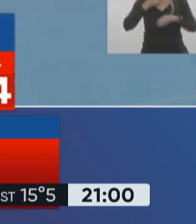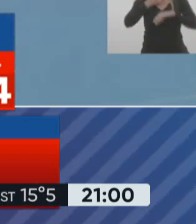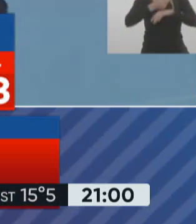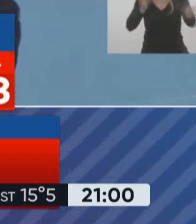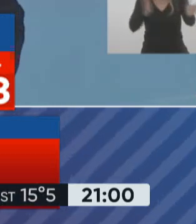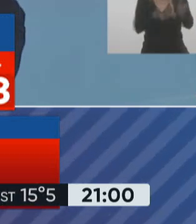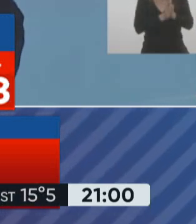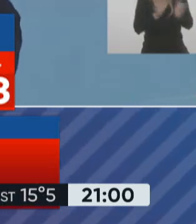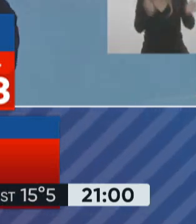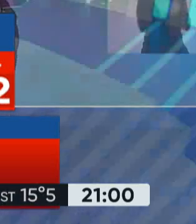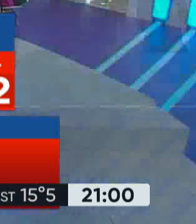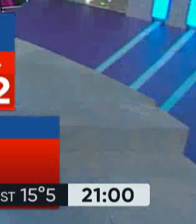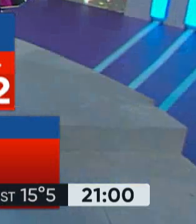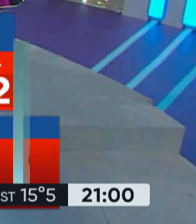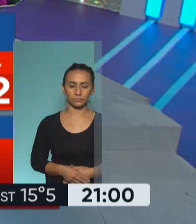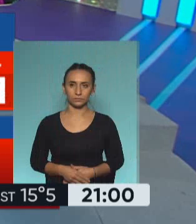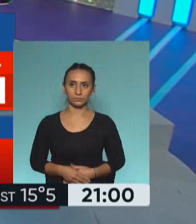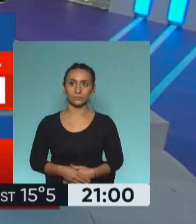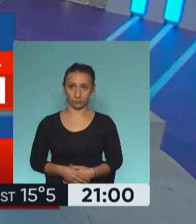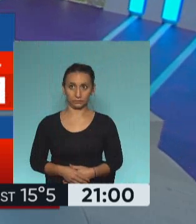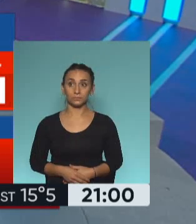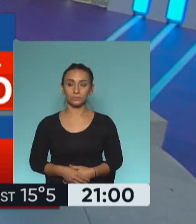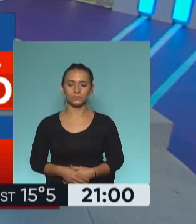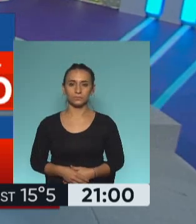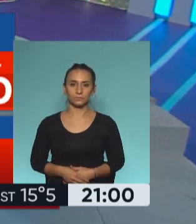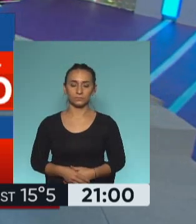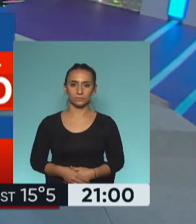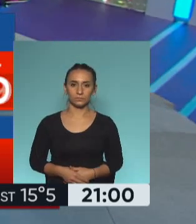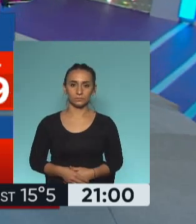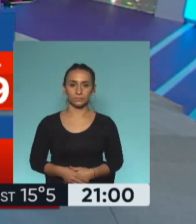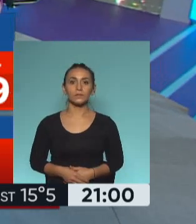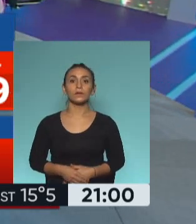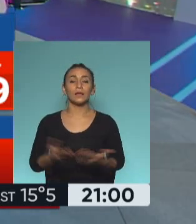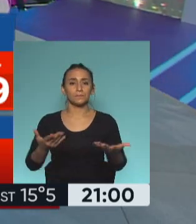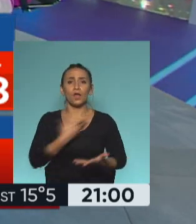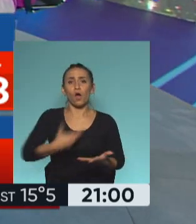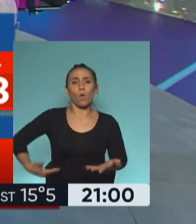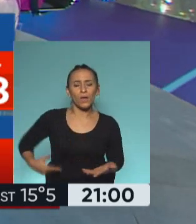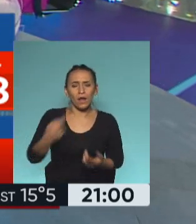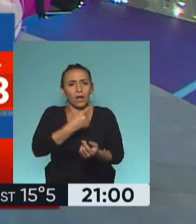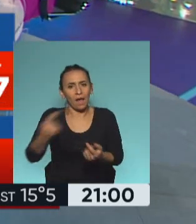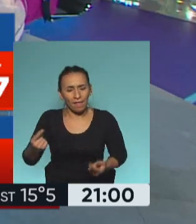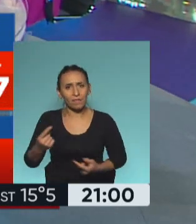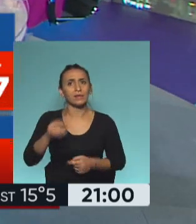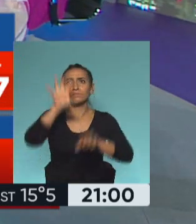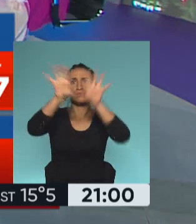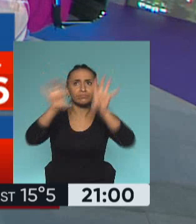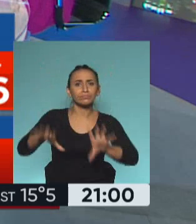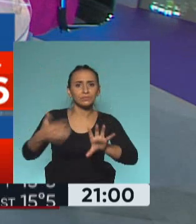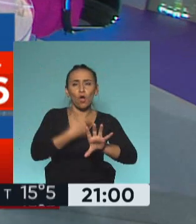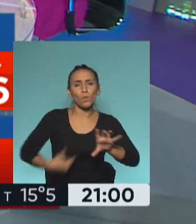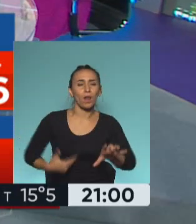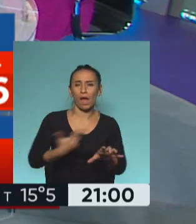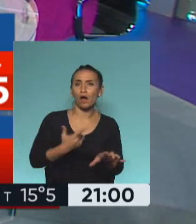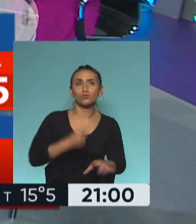también da cuenta nuevamente el presidente de la Nación de esto de que cada gobierno, cada autoridad de gobierno también tome sus medidas como